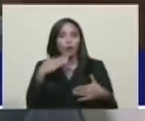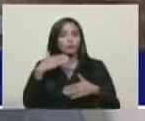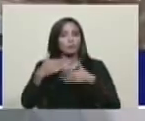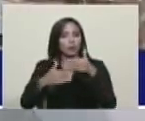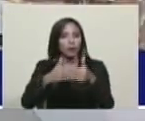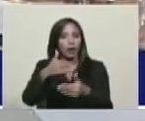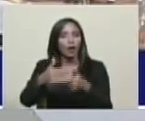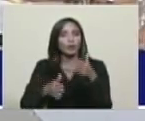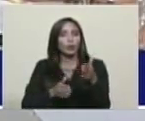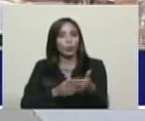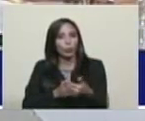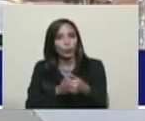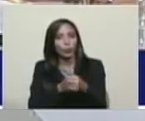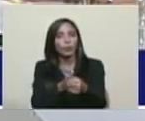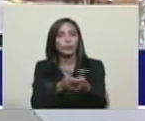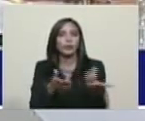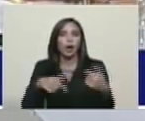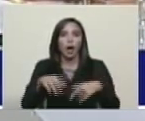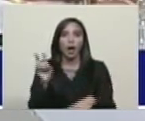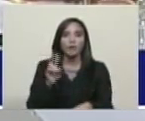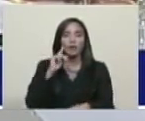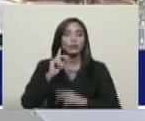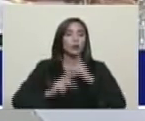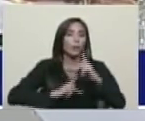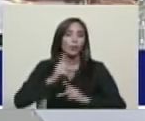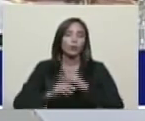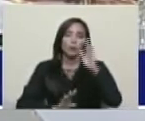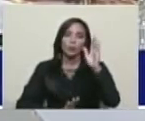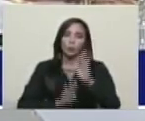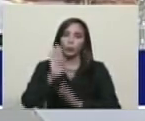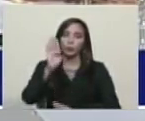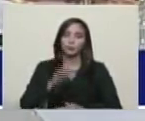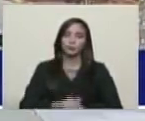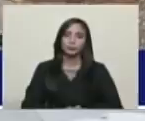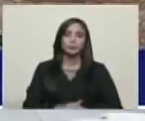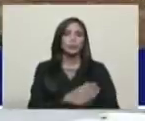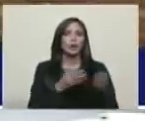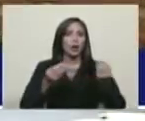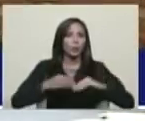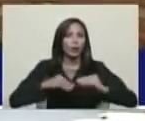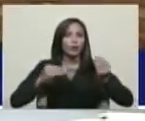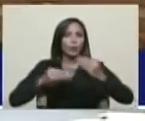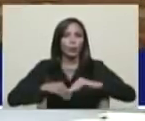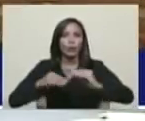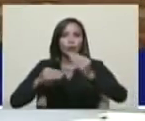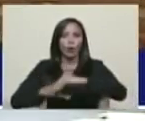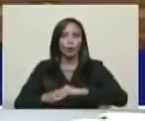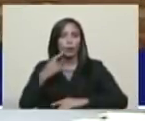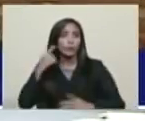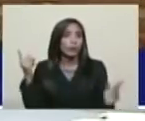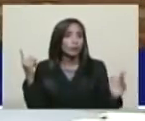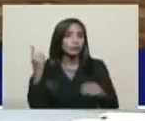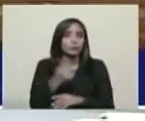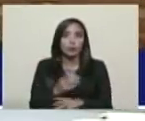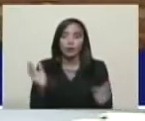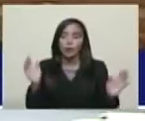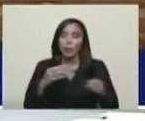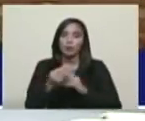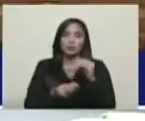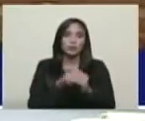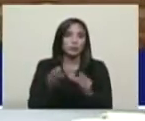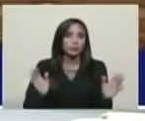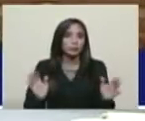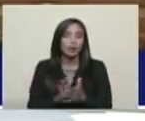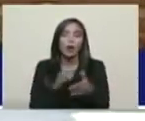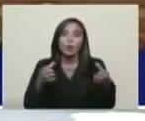avanzando en la Venezuela productiva, hacer las alianzas que tengamos que hacer con el